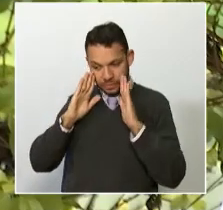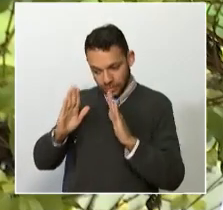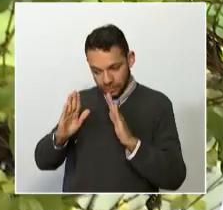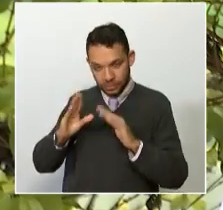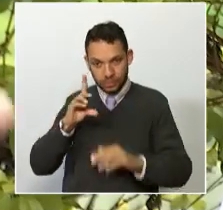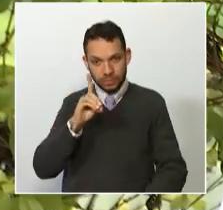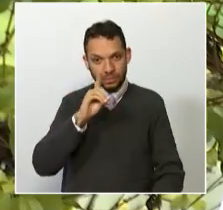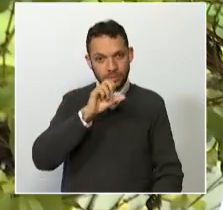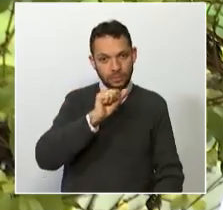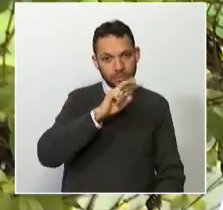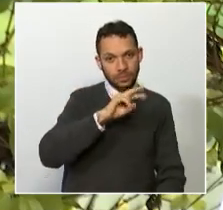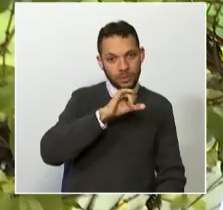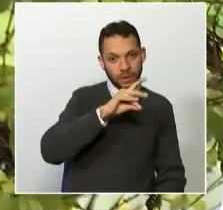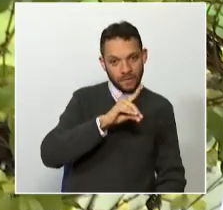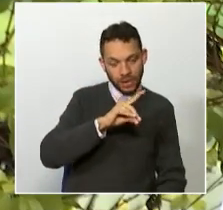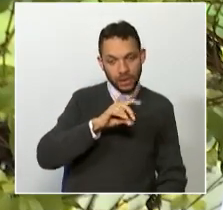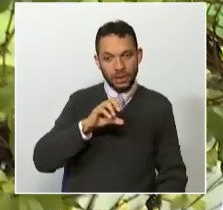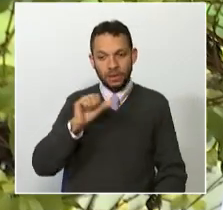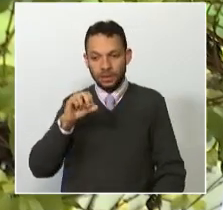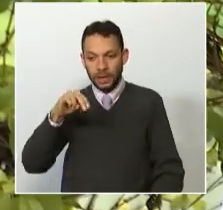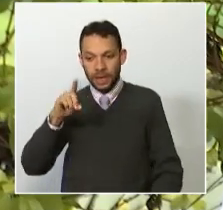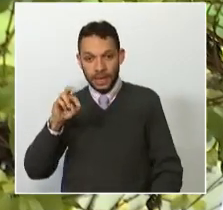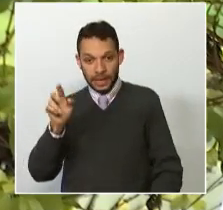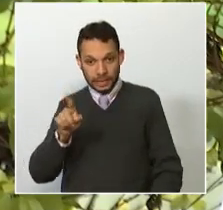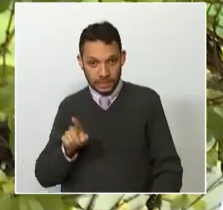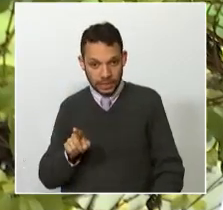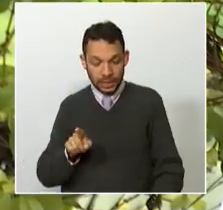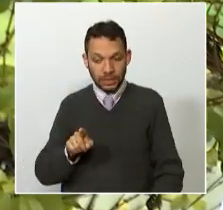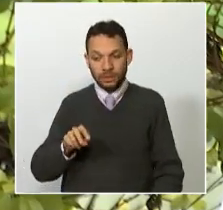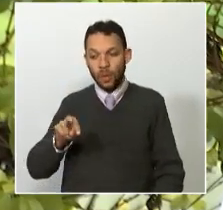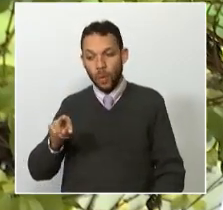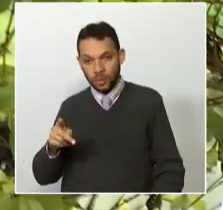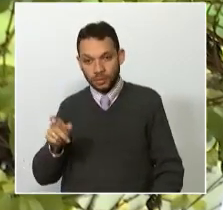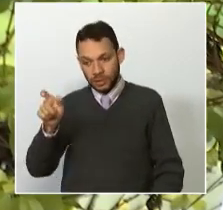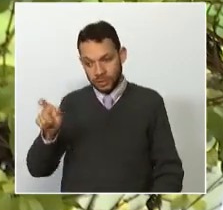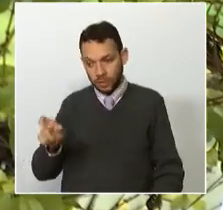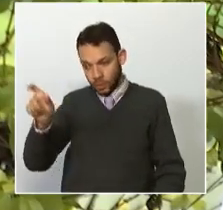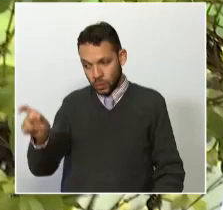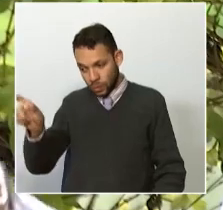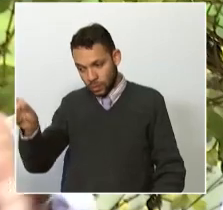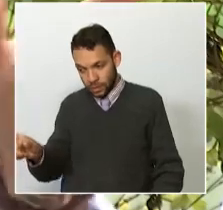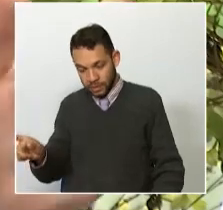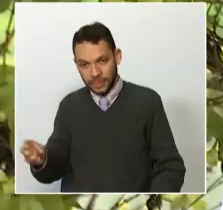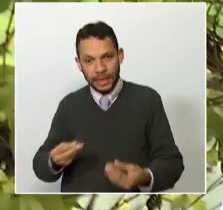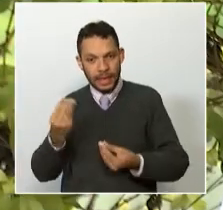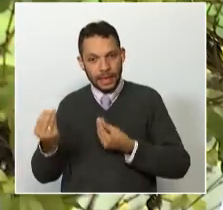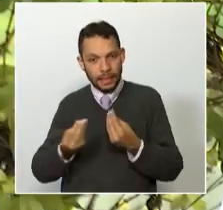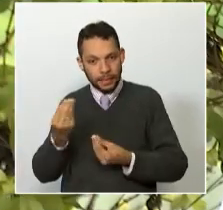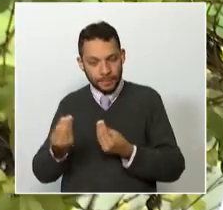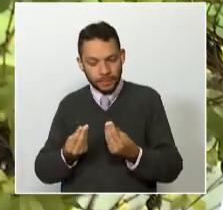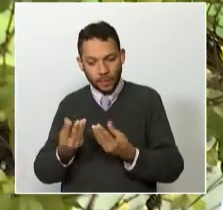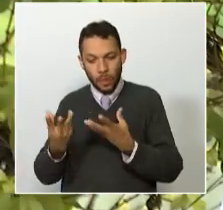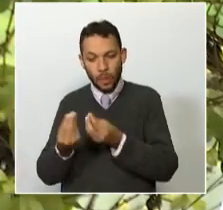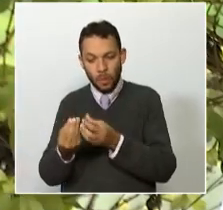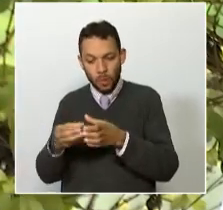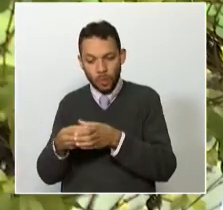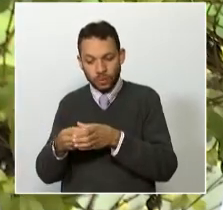doctor David o la doctora Damna o Andrés Felipe Rosas o cualquiera de los médicos, pasamos y lo vemos en